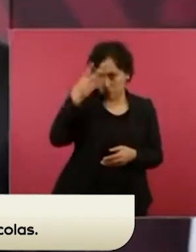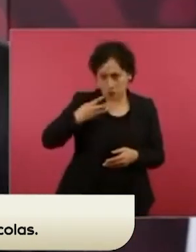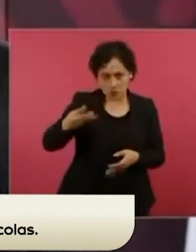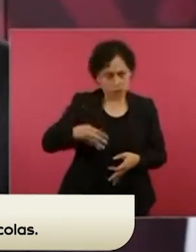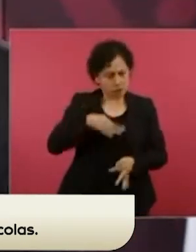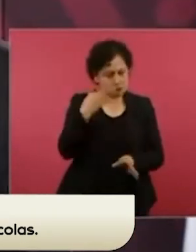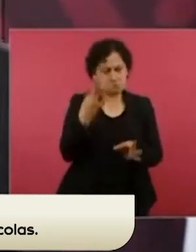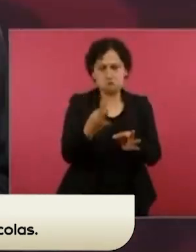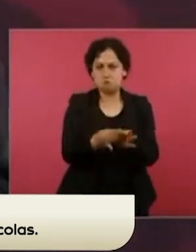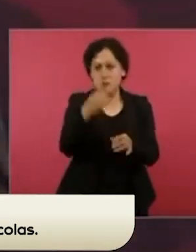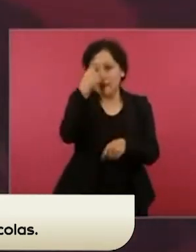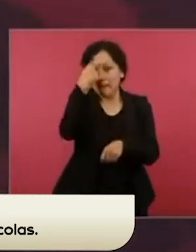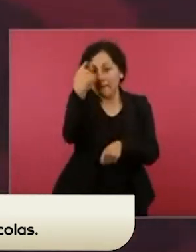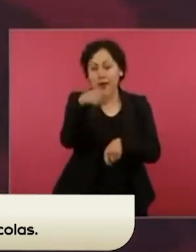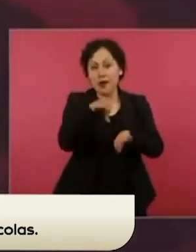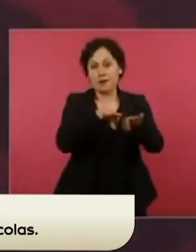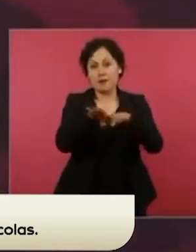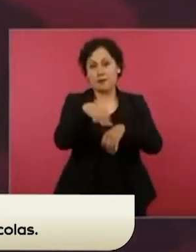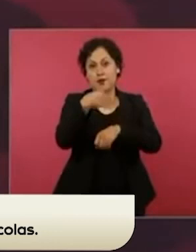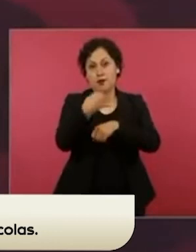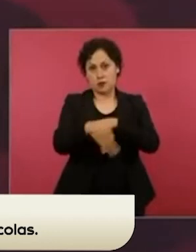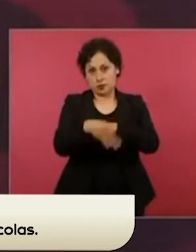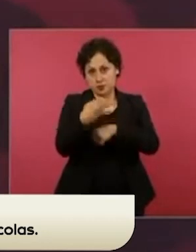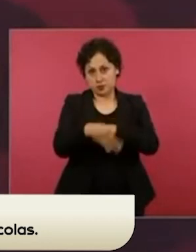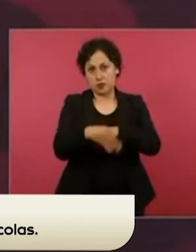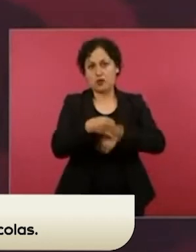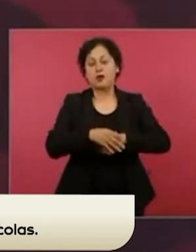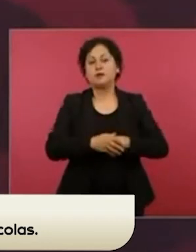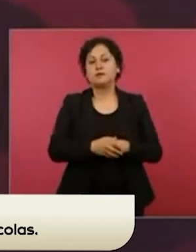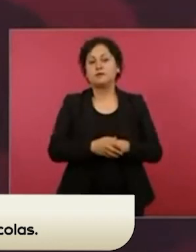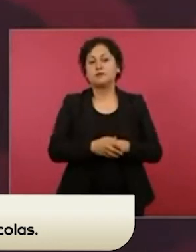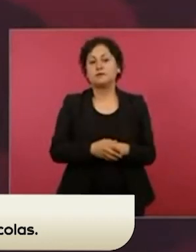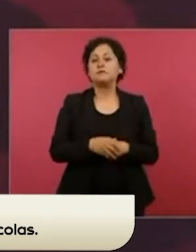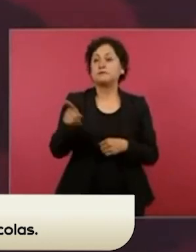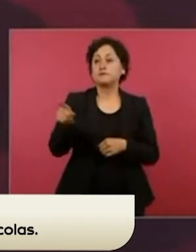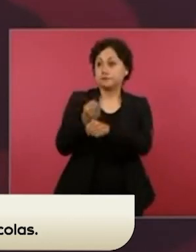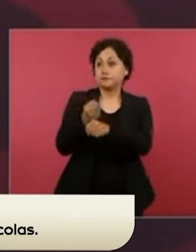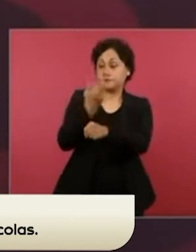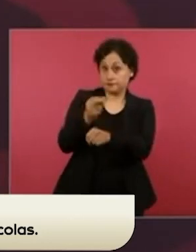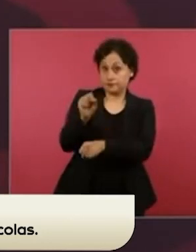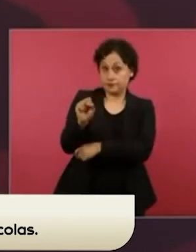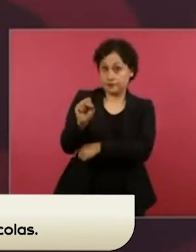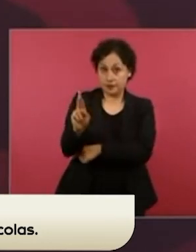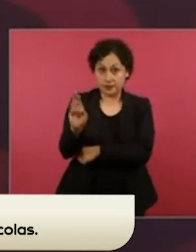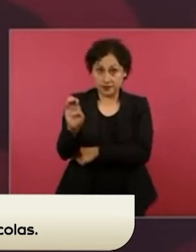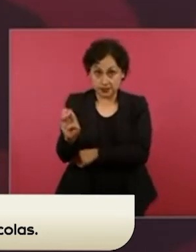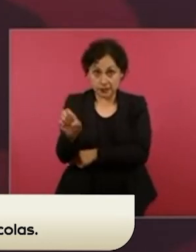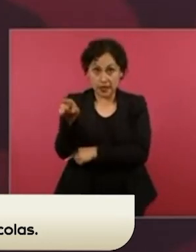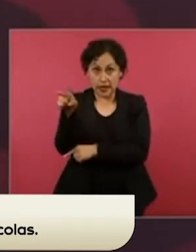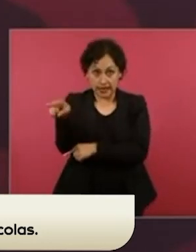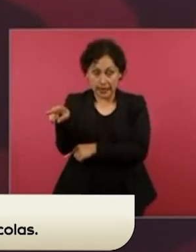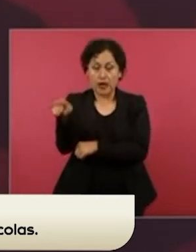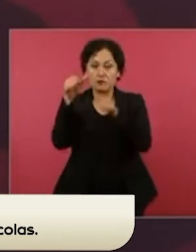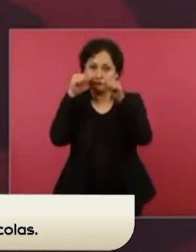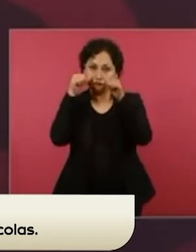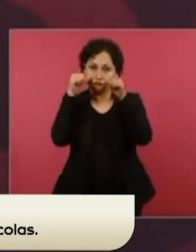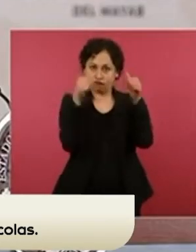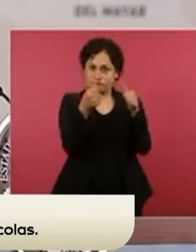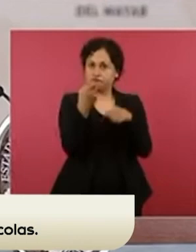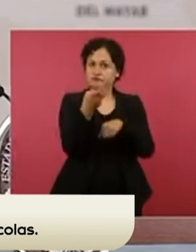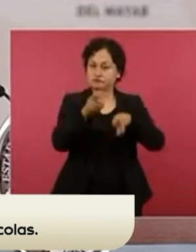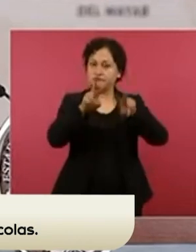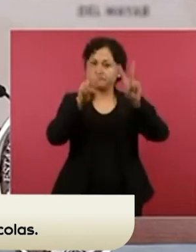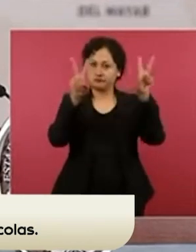e la secretaría de relaciones exteriores está e atendiendo este